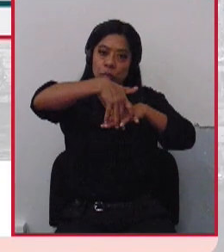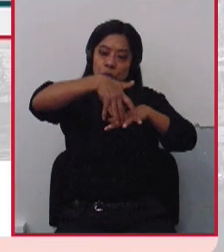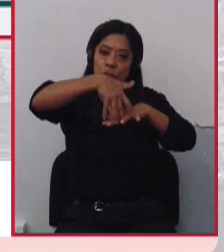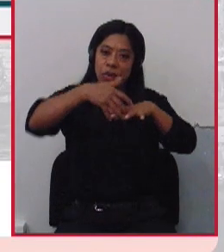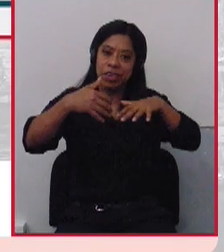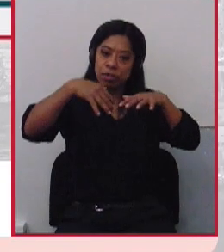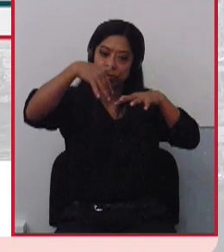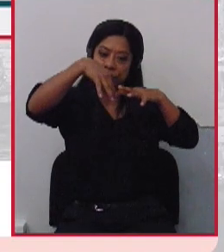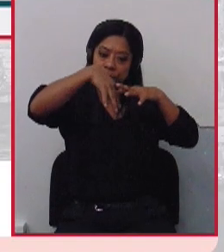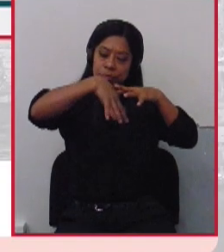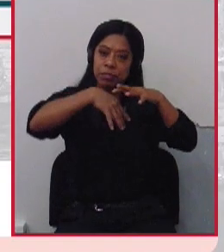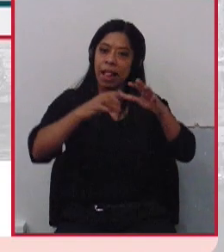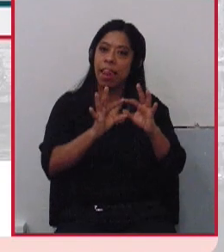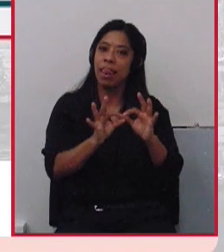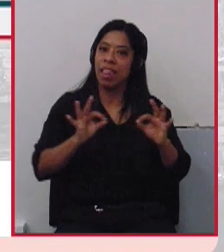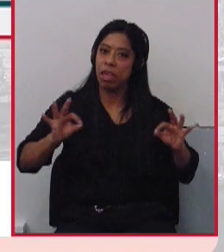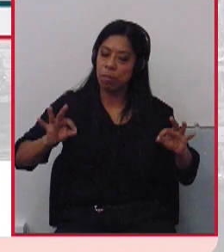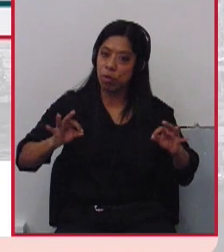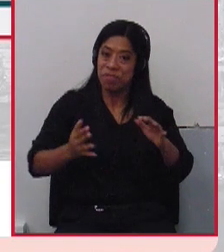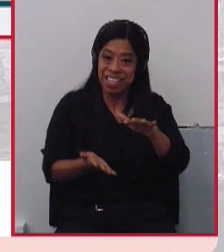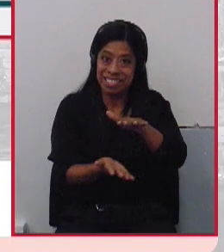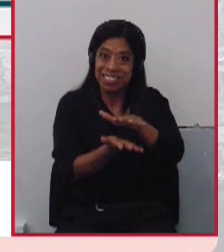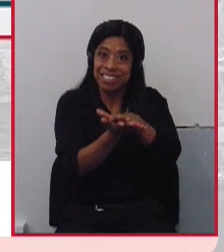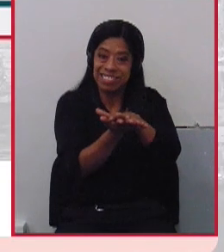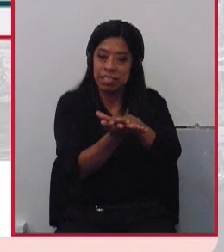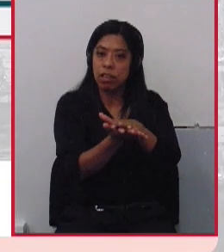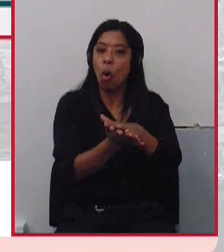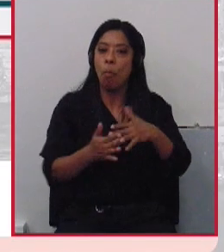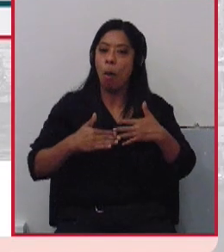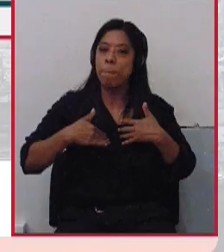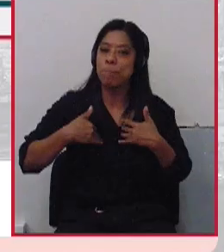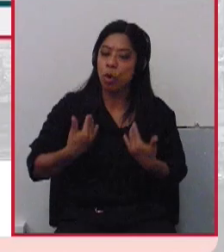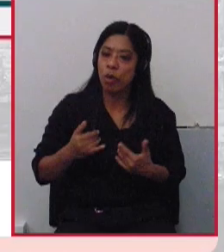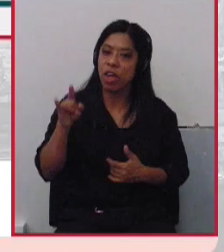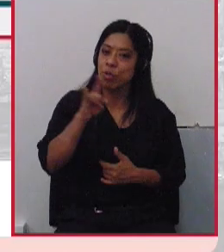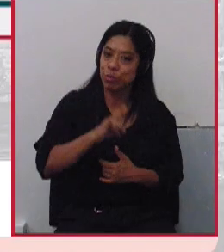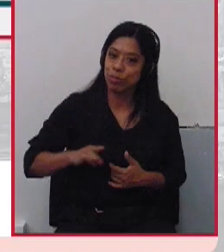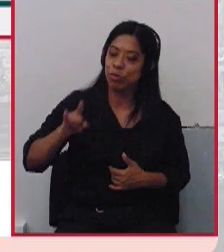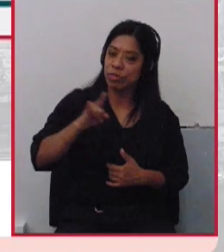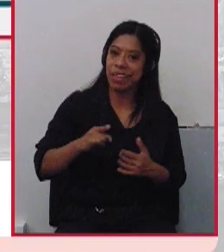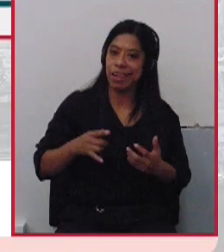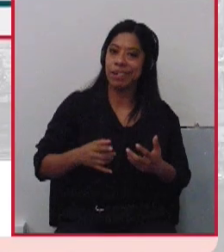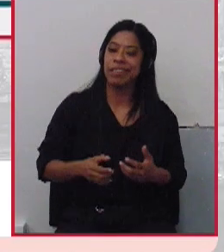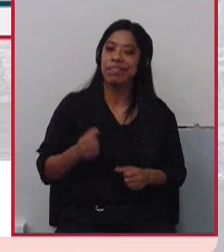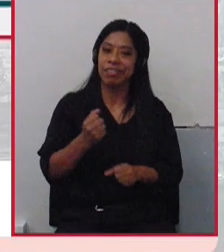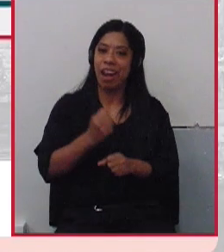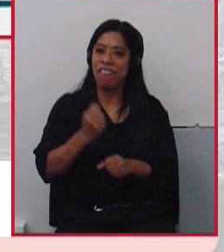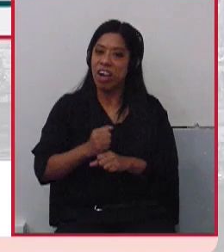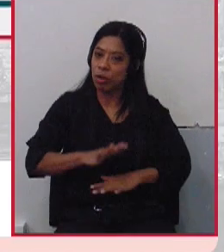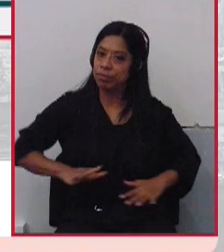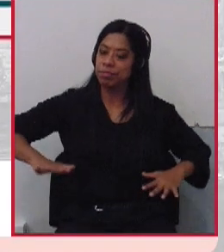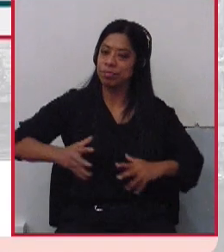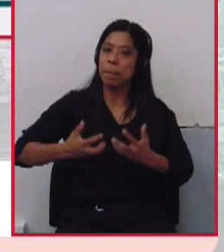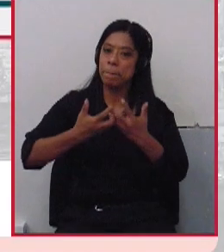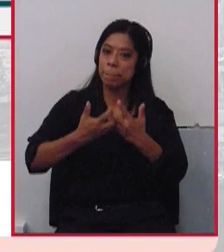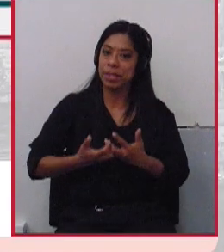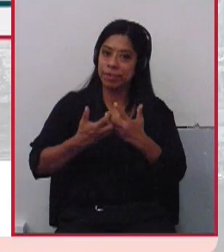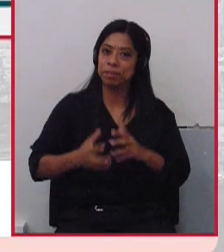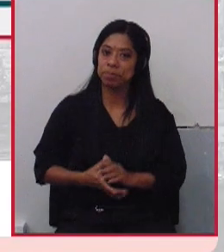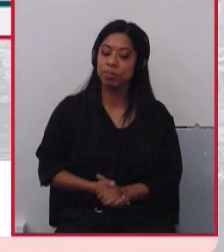pasado, al instalar estos filtros nos ha dado mayor disponibilidad y utilización de la planta.